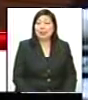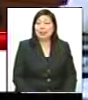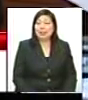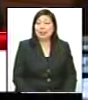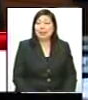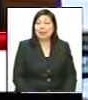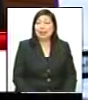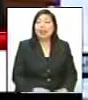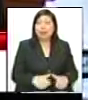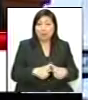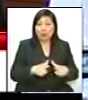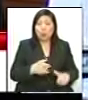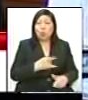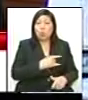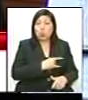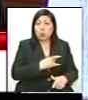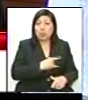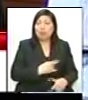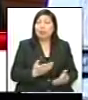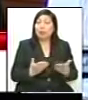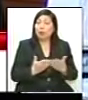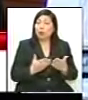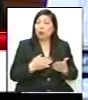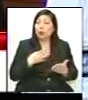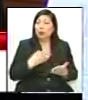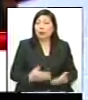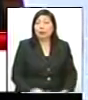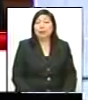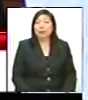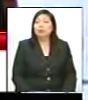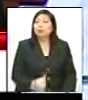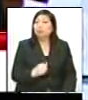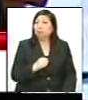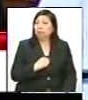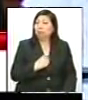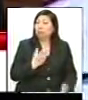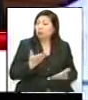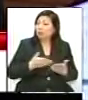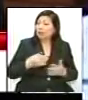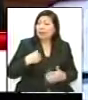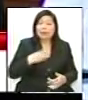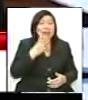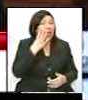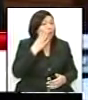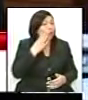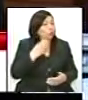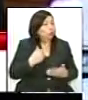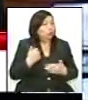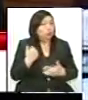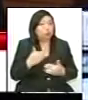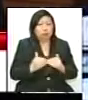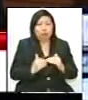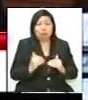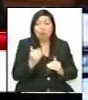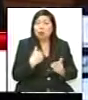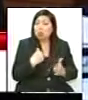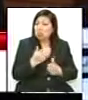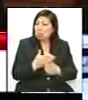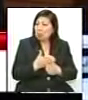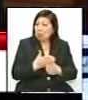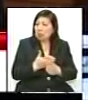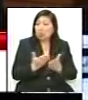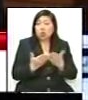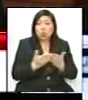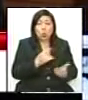en esa cuatricentenaria casa de estudios, me dio una aleccionadora experiencia, y luego compartí la